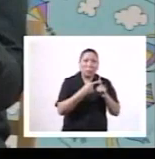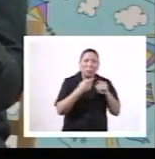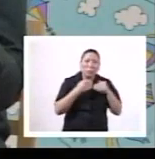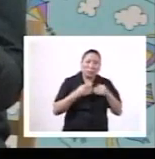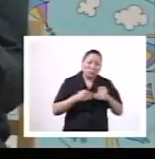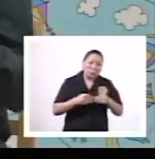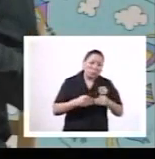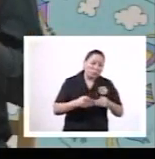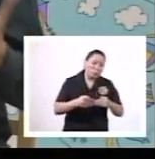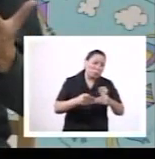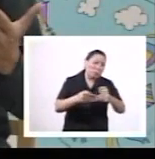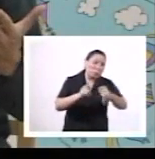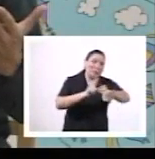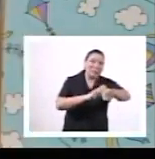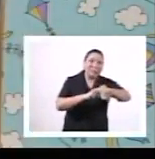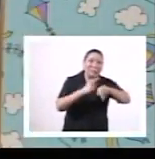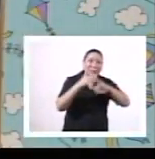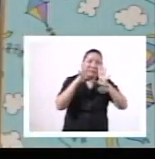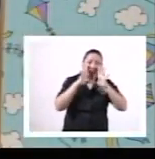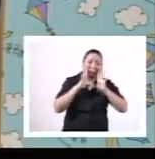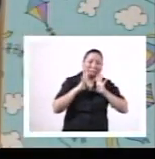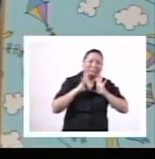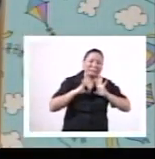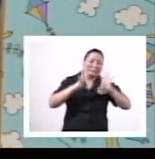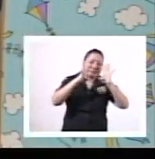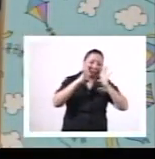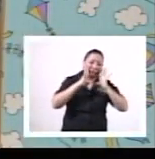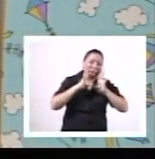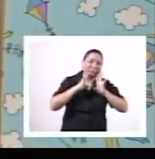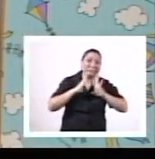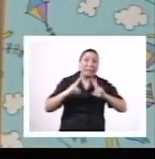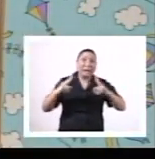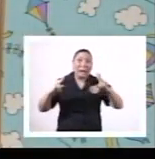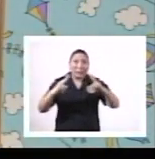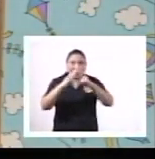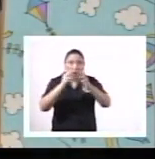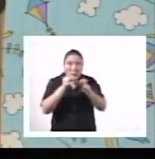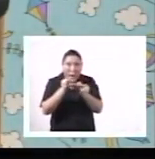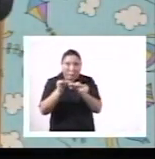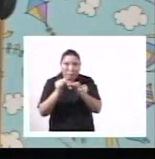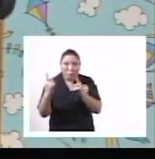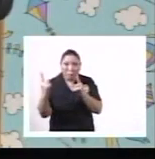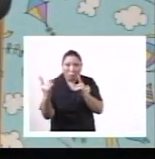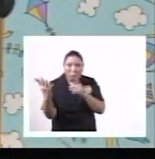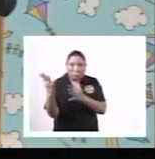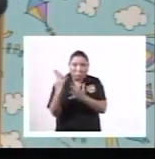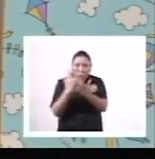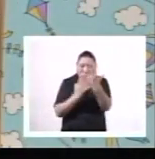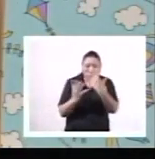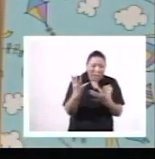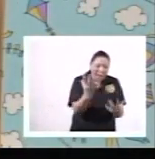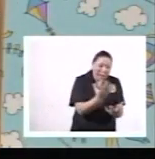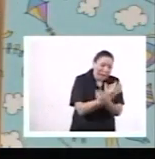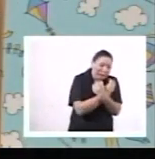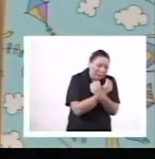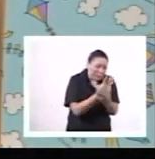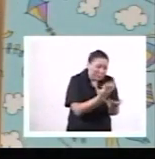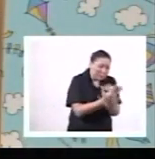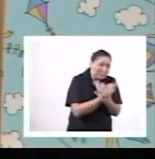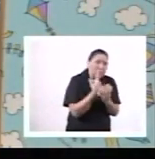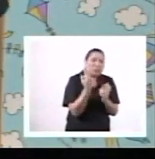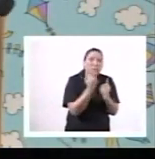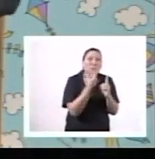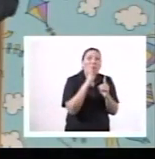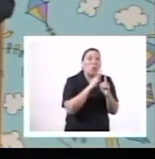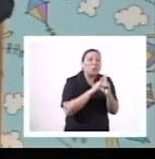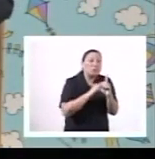estuvo llorando. La gente en el pueblo iba con ella y la abrazaba, pero ella extrañaba el abrazo de su hijo y el beso